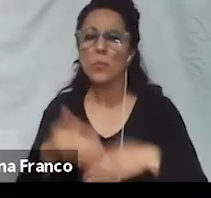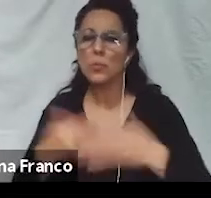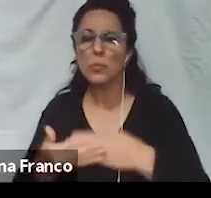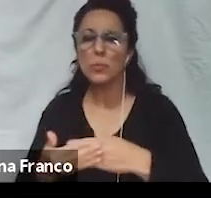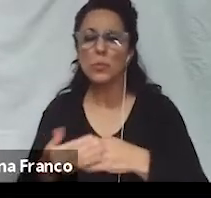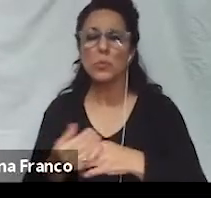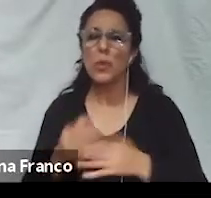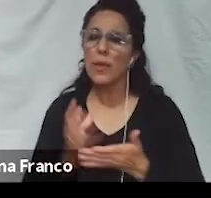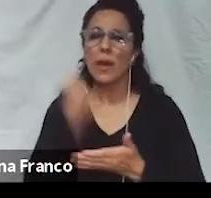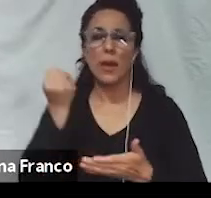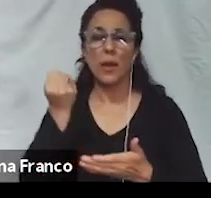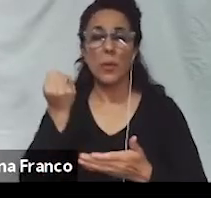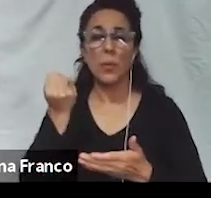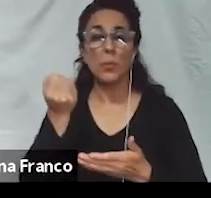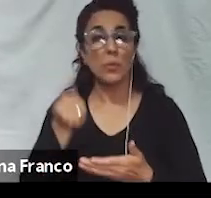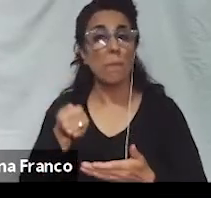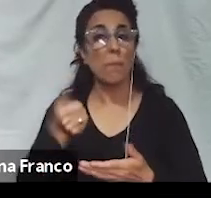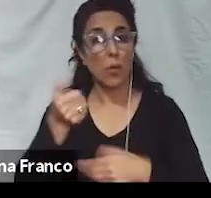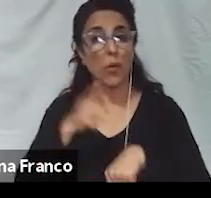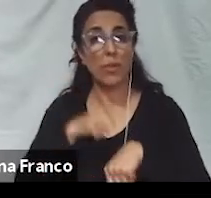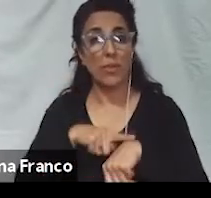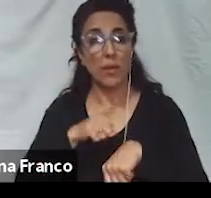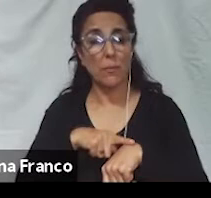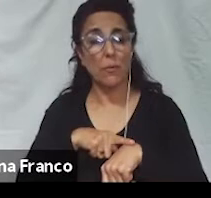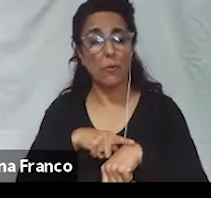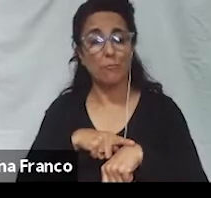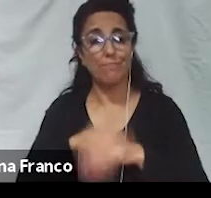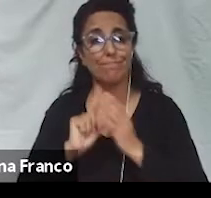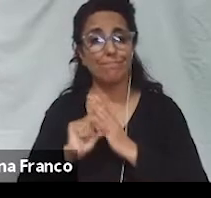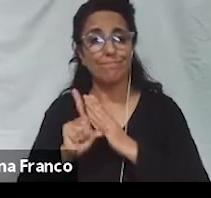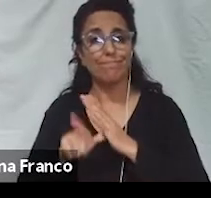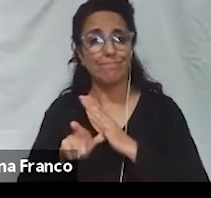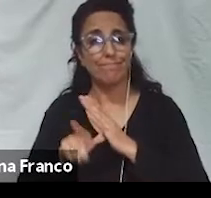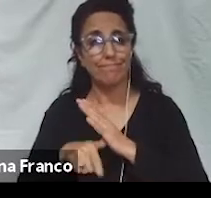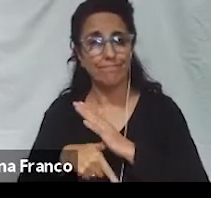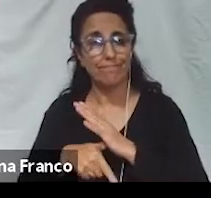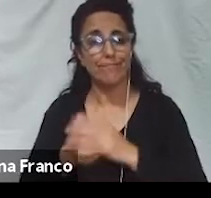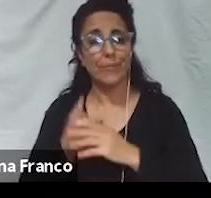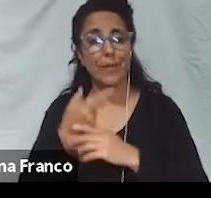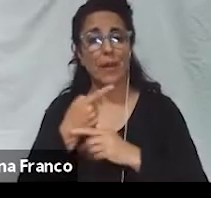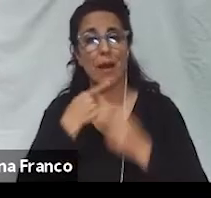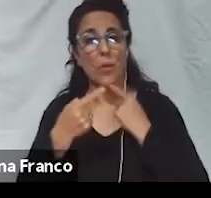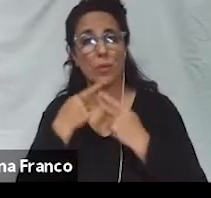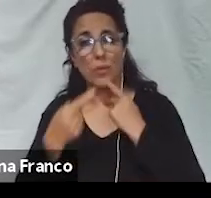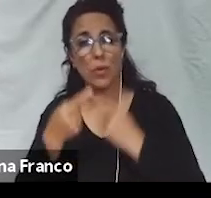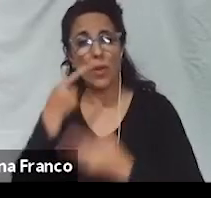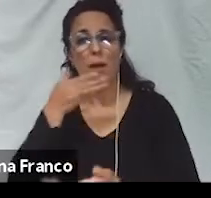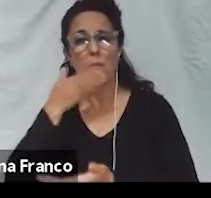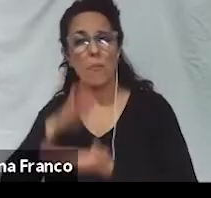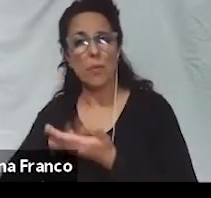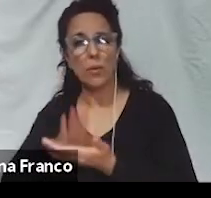nuestros recursos, sobre todo el más escaso, que es el tiempo que tenemos para hacer un testing y una auditoría de